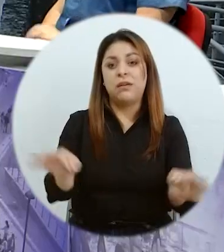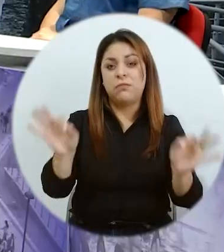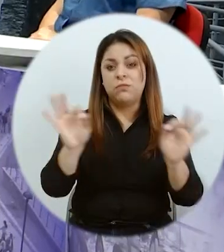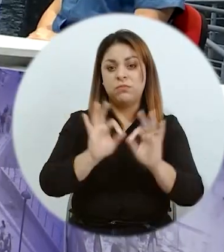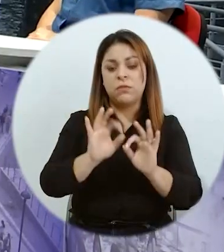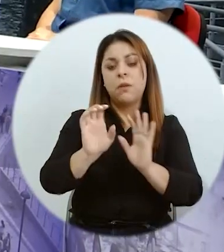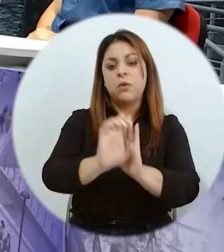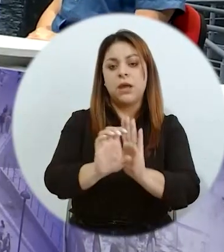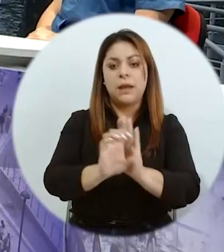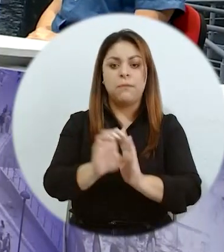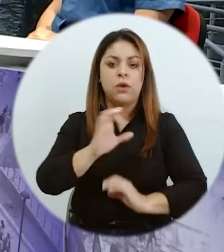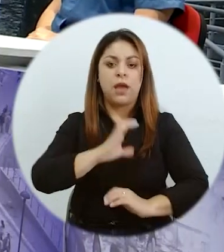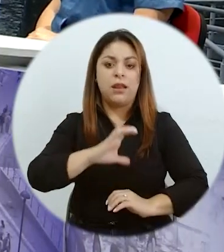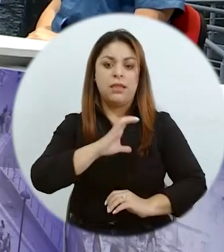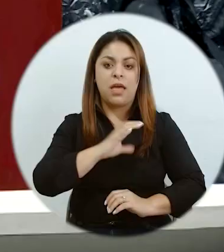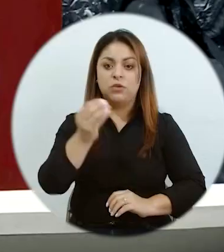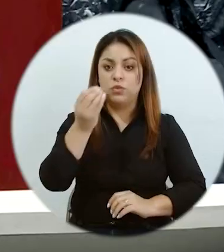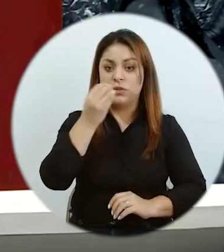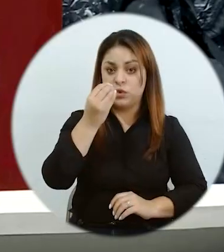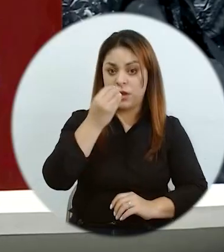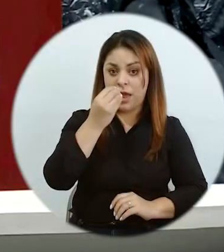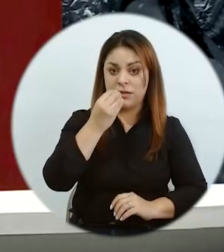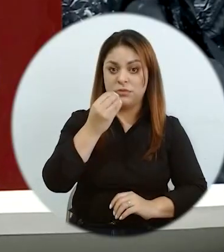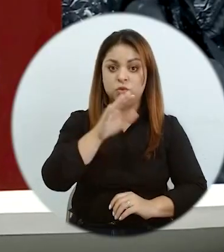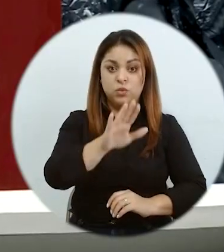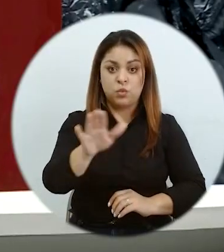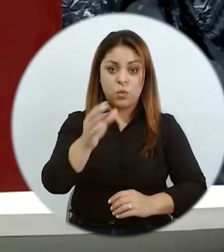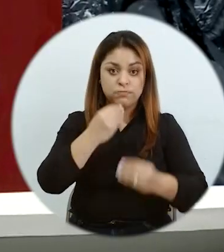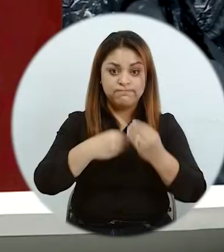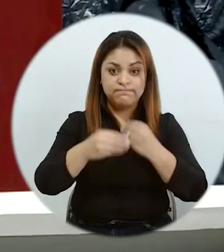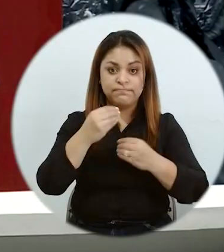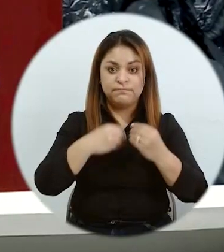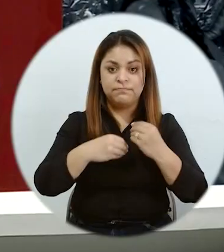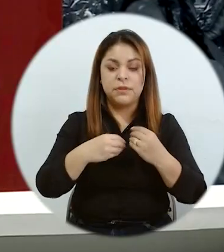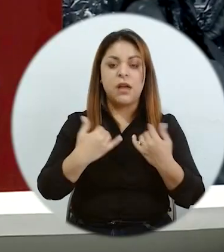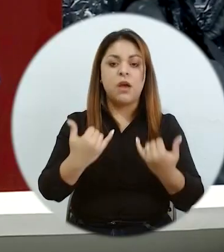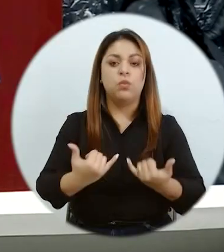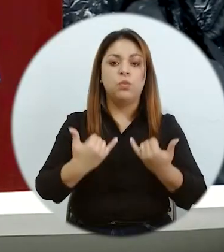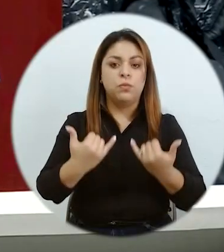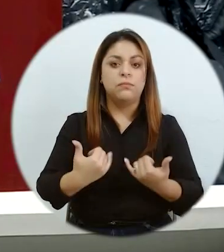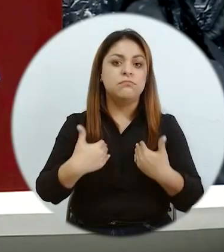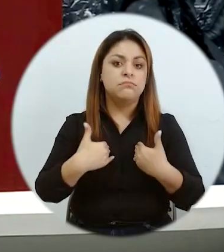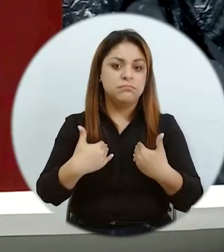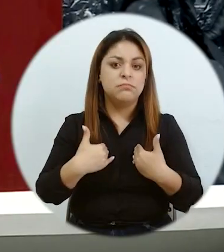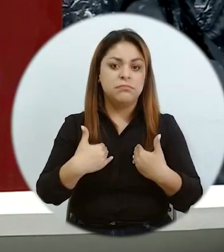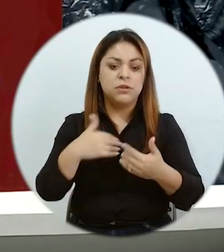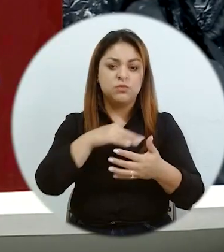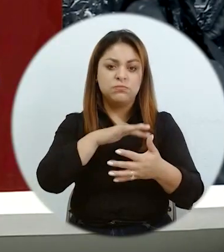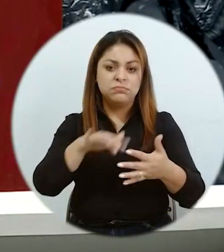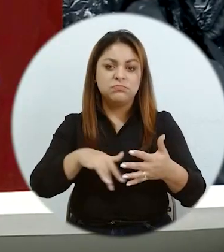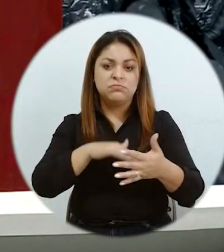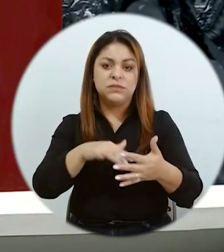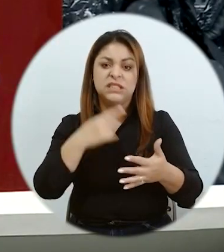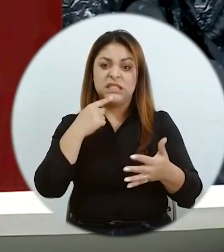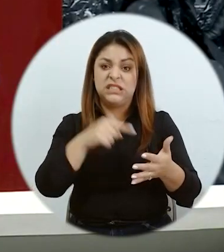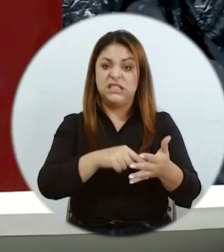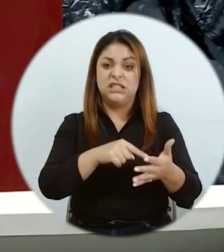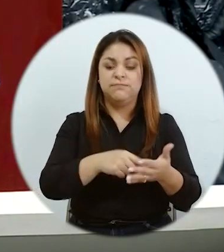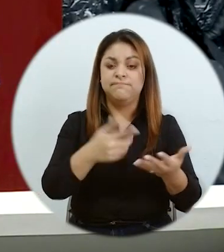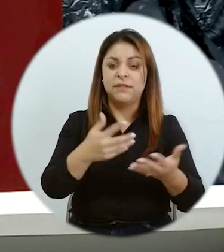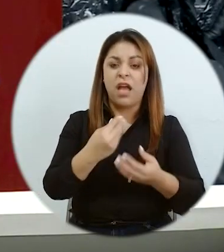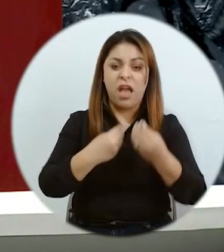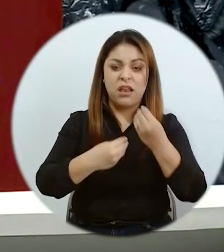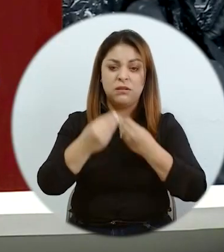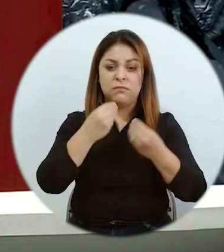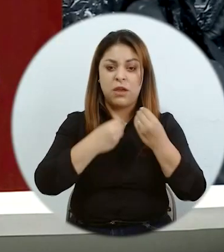ejemplo, en la calidad nutricional de nuestros alimentos. Actualmente hay estudios que nos dicen que los